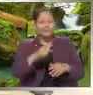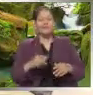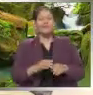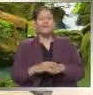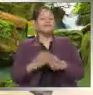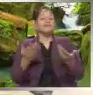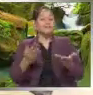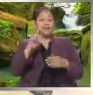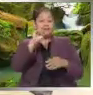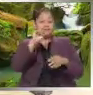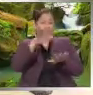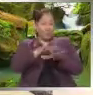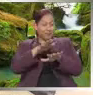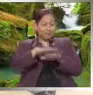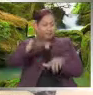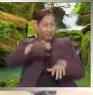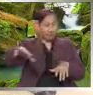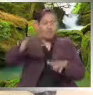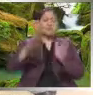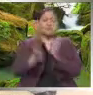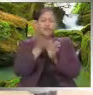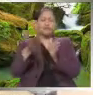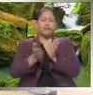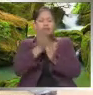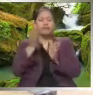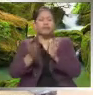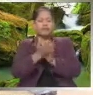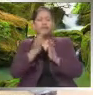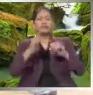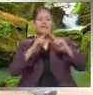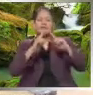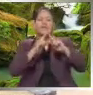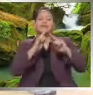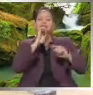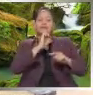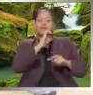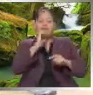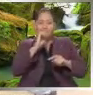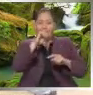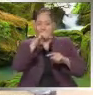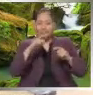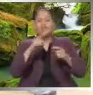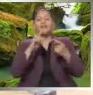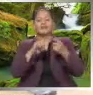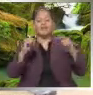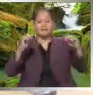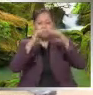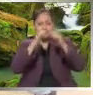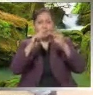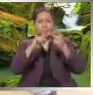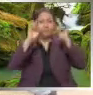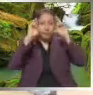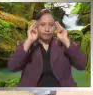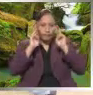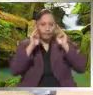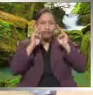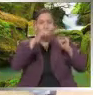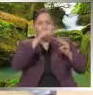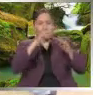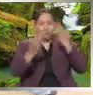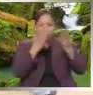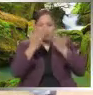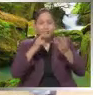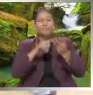allá. En Tlalpan empezaron a construir ermitas, conventos, templos, inclusive